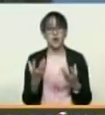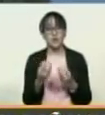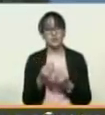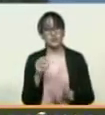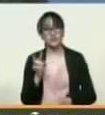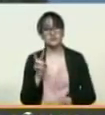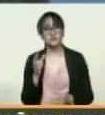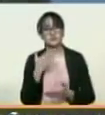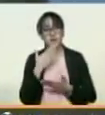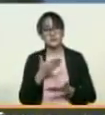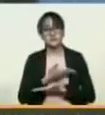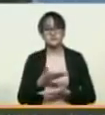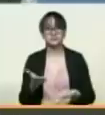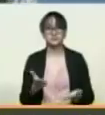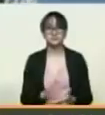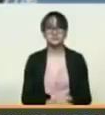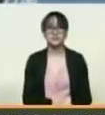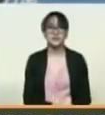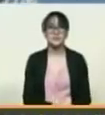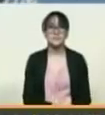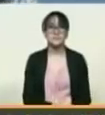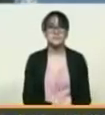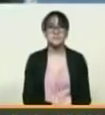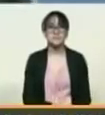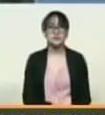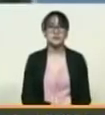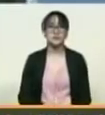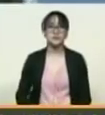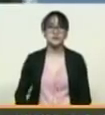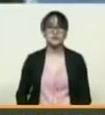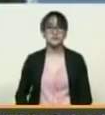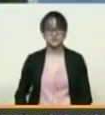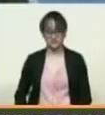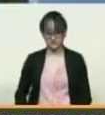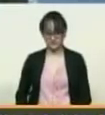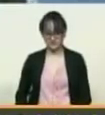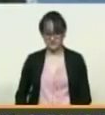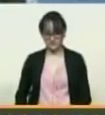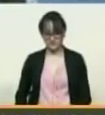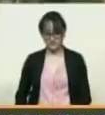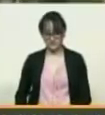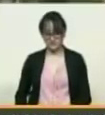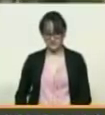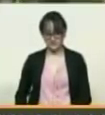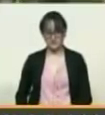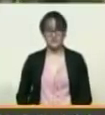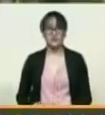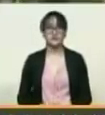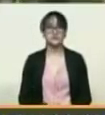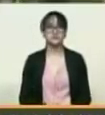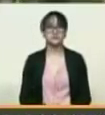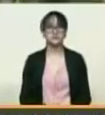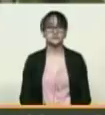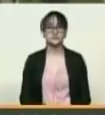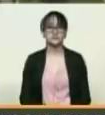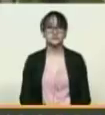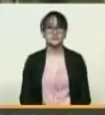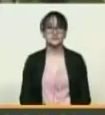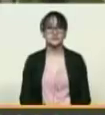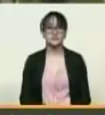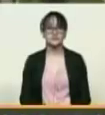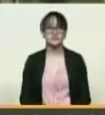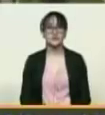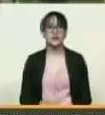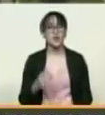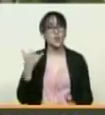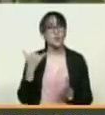gracias. Laura Sila, señorita. Sí, canciller, buenas tardes. Varios organismos consideran América Latina como una zona de paz, sin embargo hemos visto en los